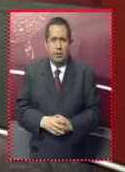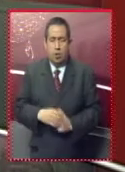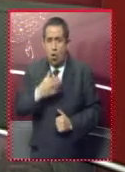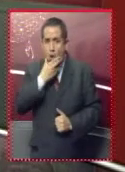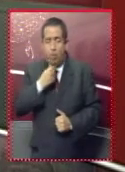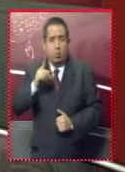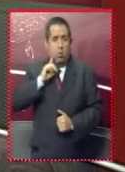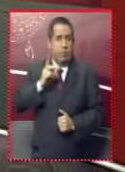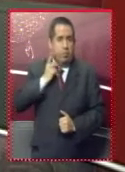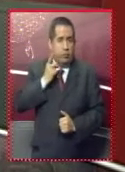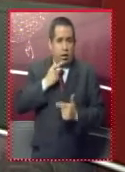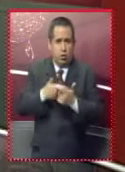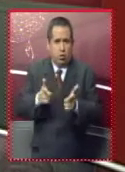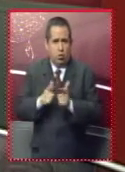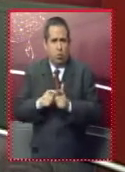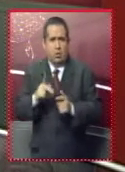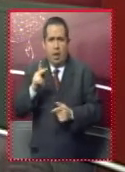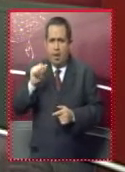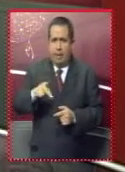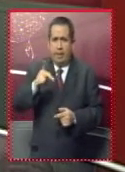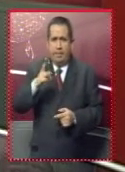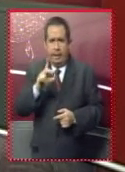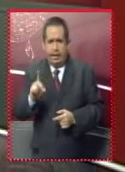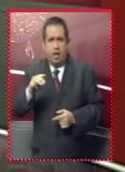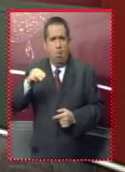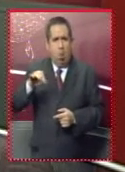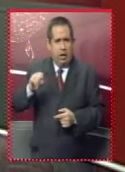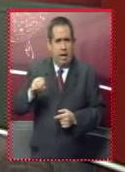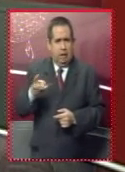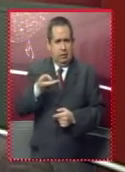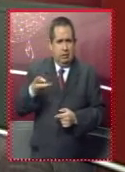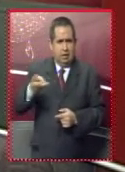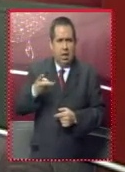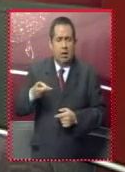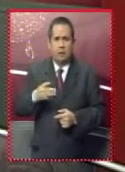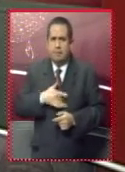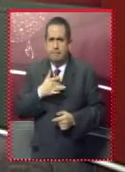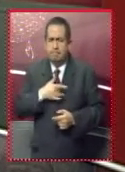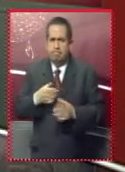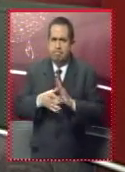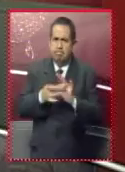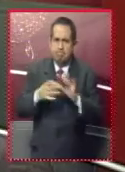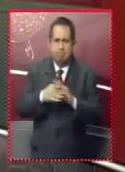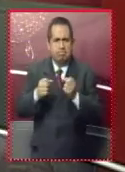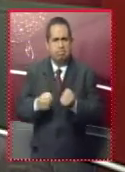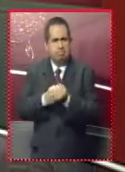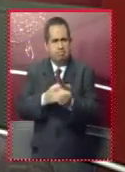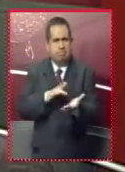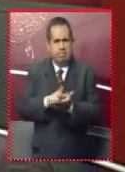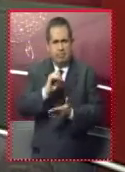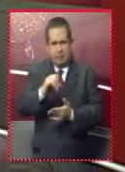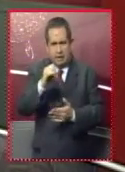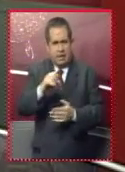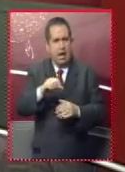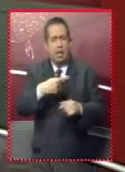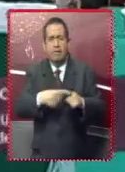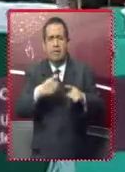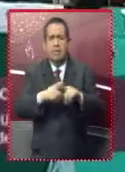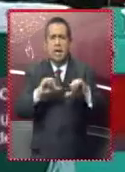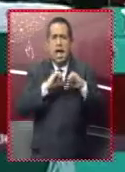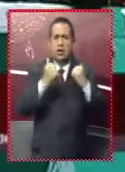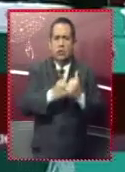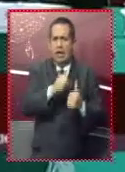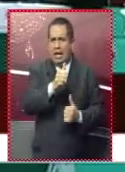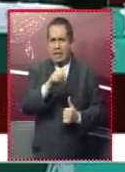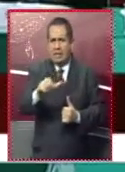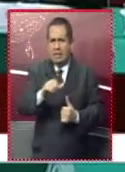Diputadas y diputados de los grupos parlamentarios del PAN, PRD y Morena externaron su coincidencia y respaldo a las propuestas presentadas por las